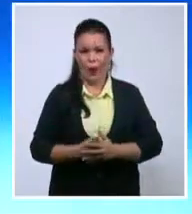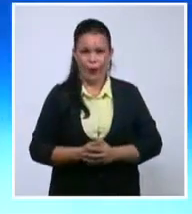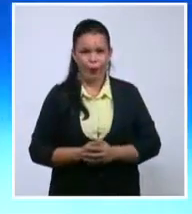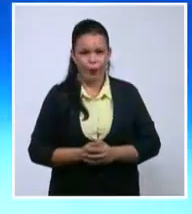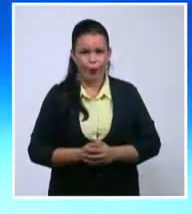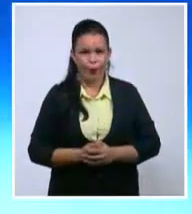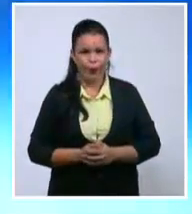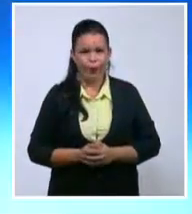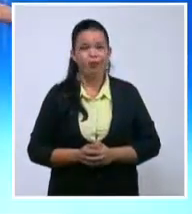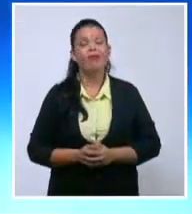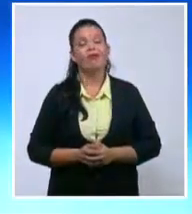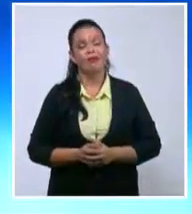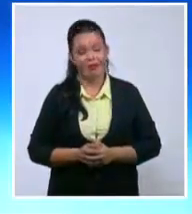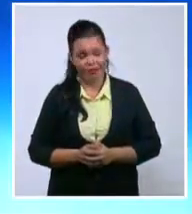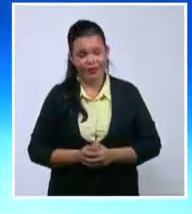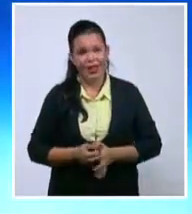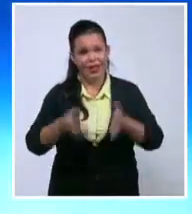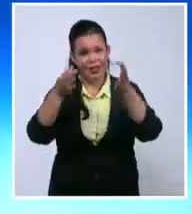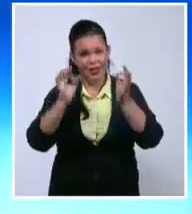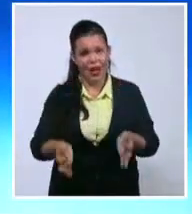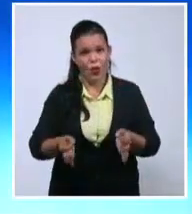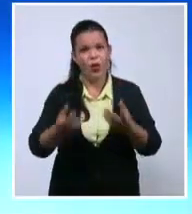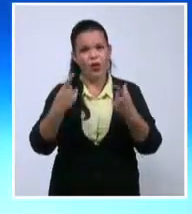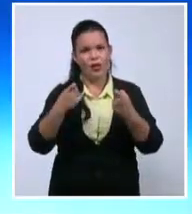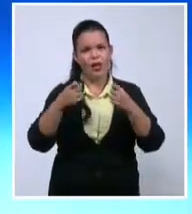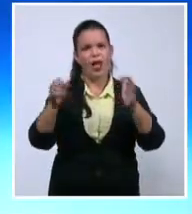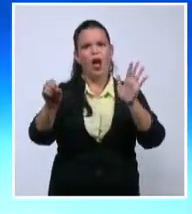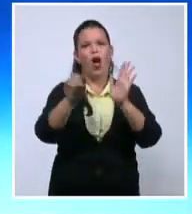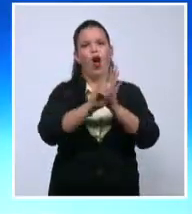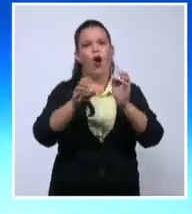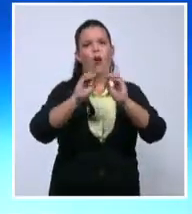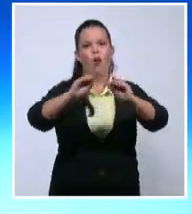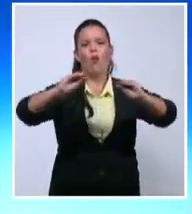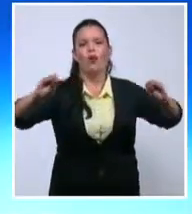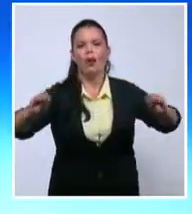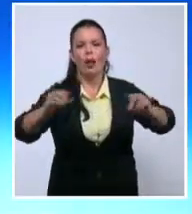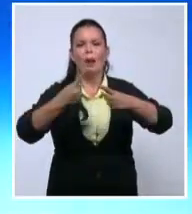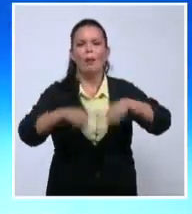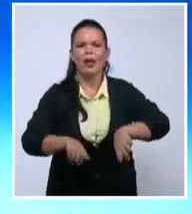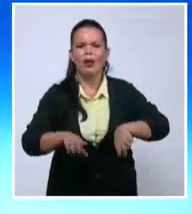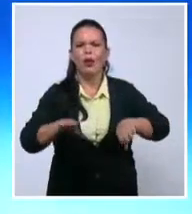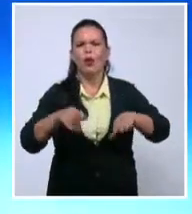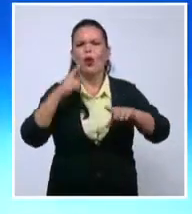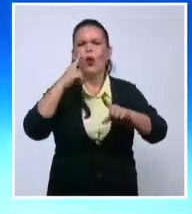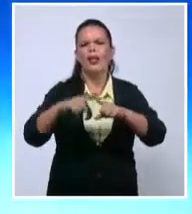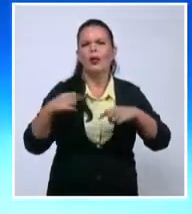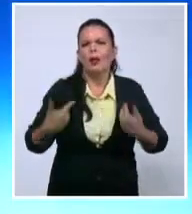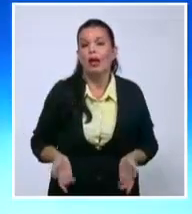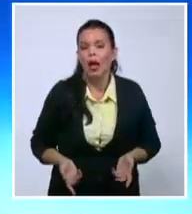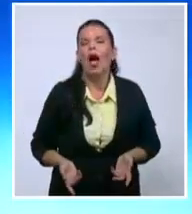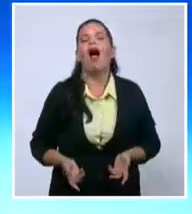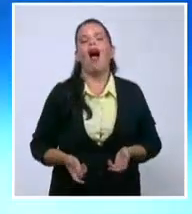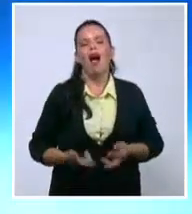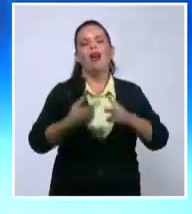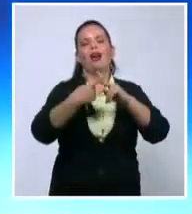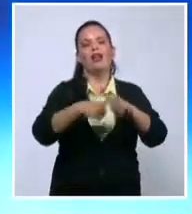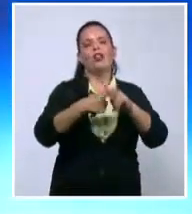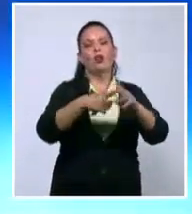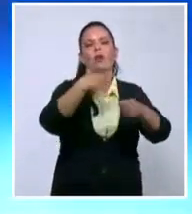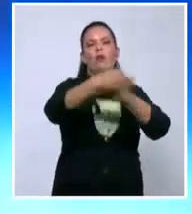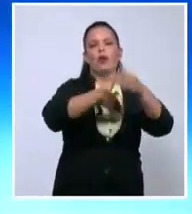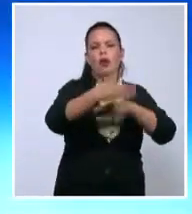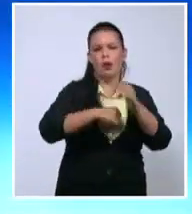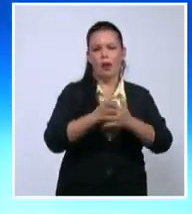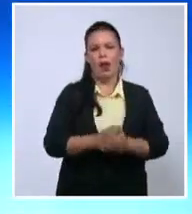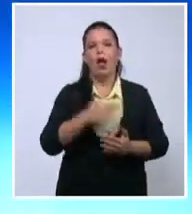que tenemos que hacer convocatorias, no cabe duda. Pero convocatorias para resolver nuestros problemas, para aprovechar mejor nuestros espacios de diálogo,